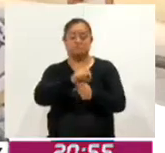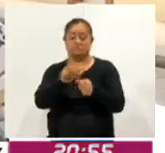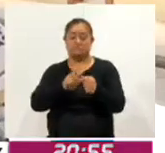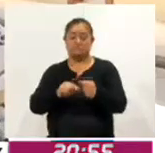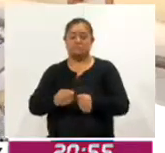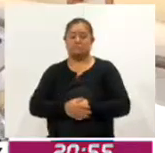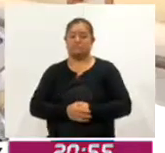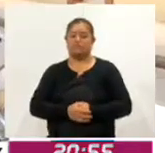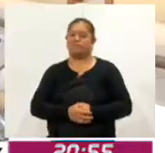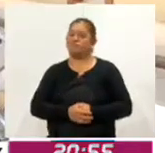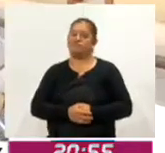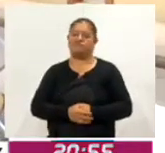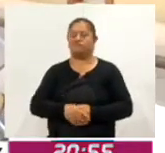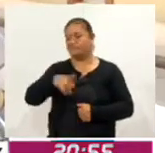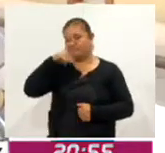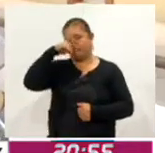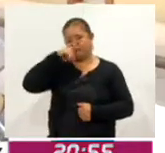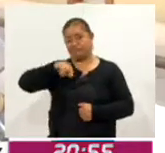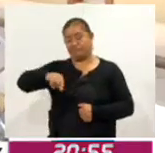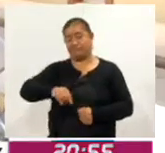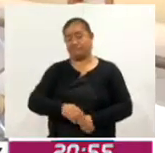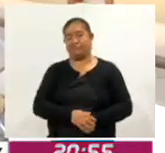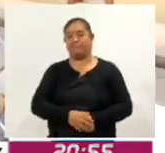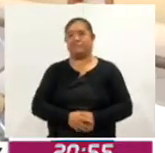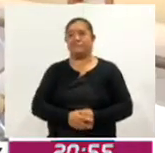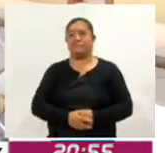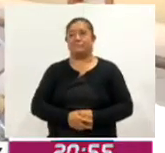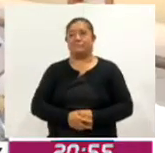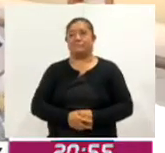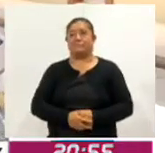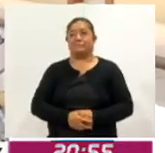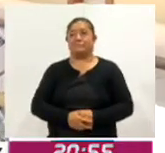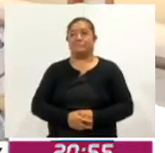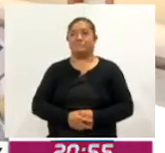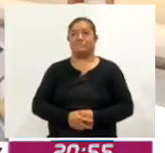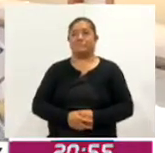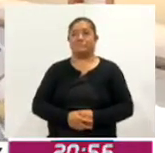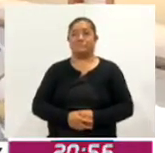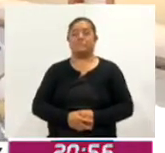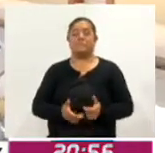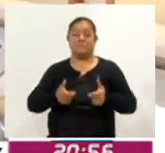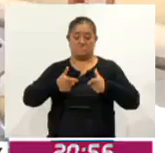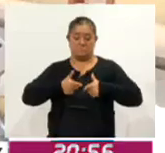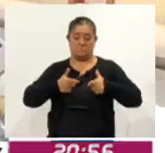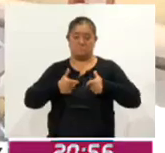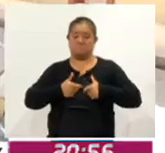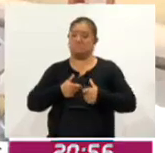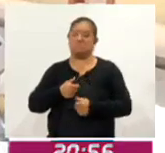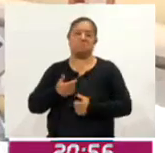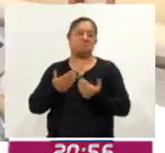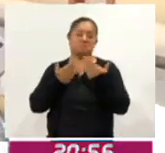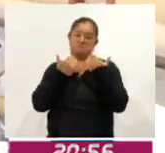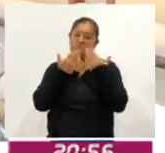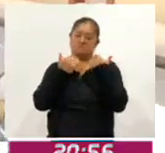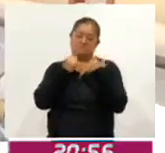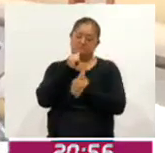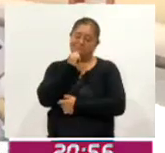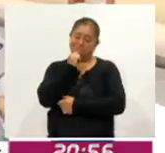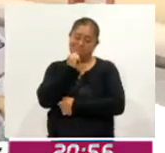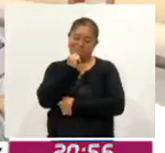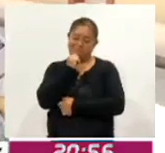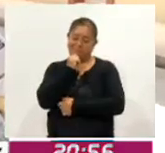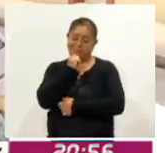no fueron tan buenos. En el aspecto de alguna medalla, desafortunadamente no se pudo